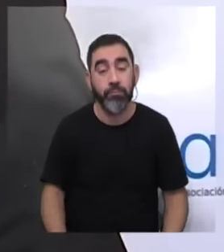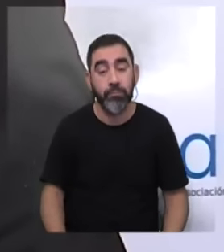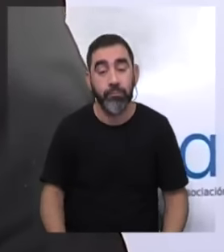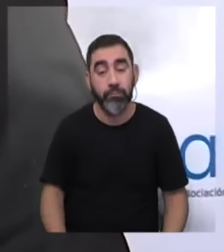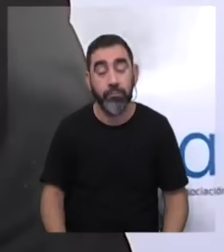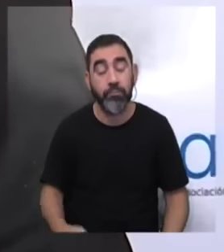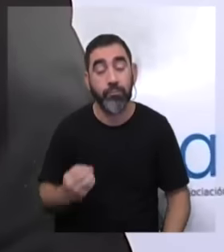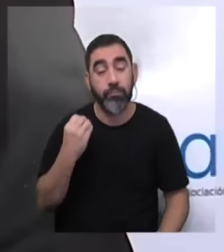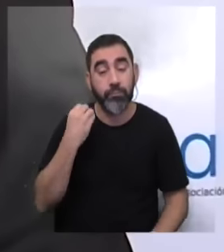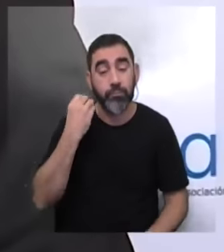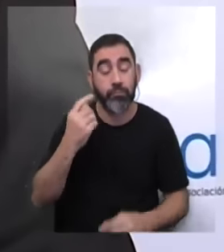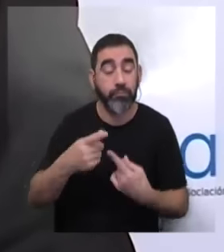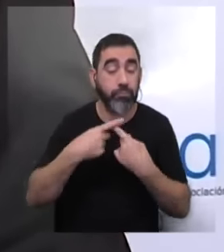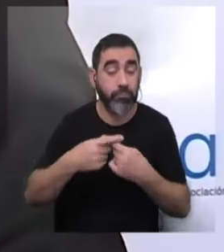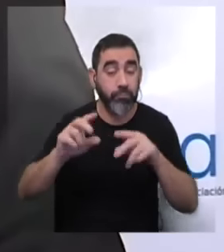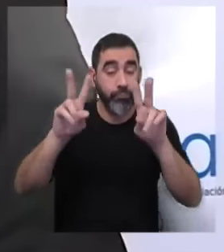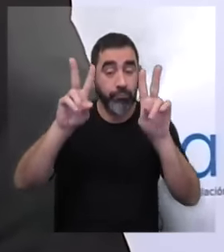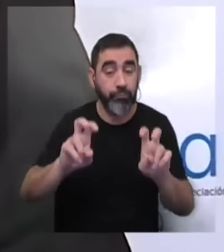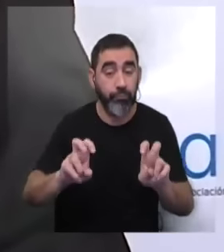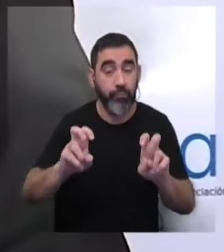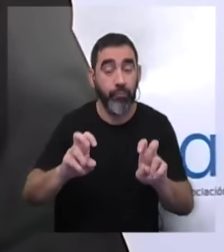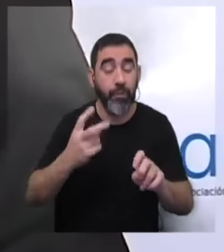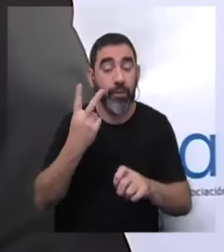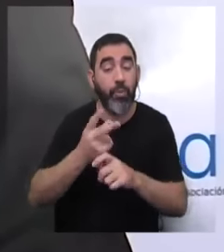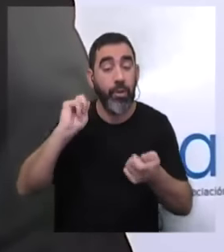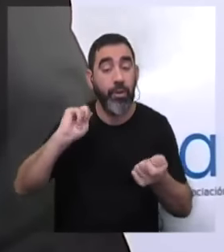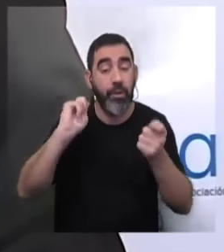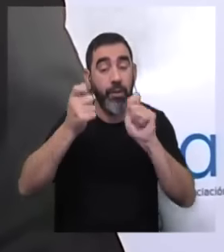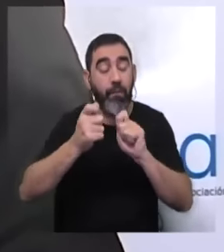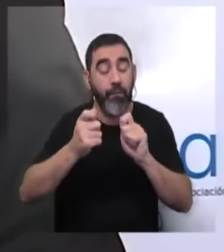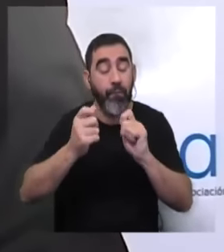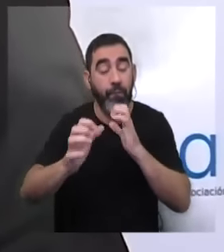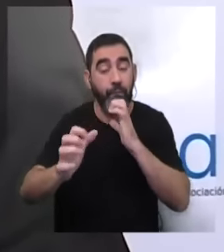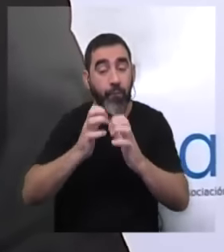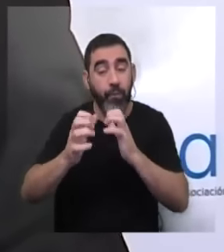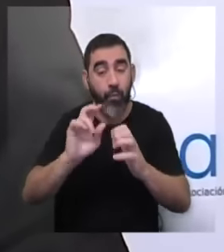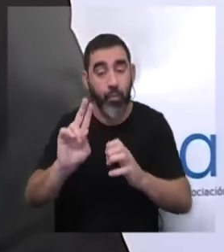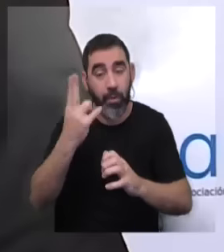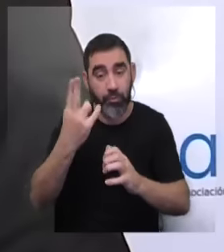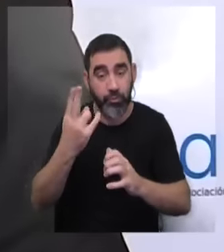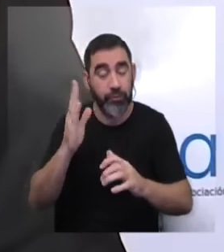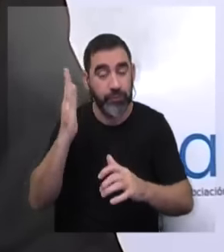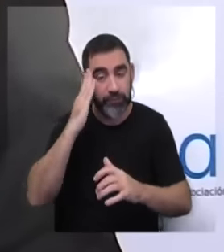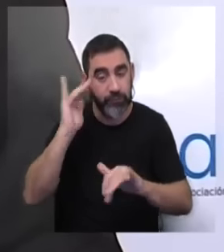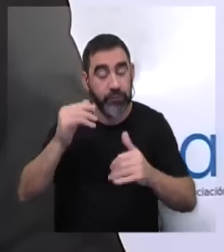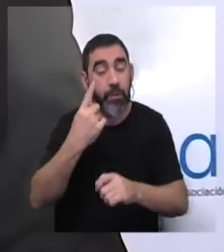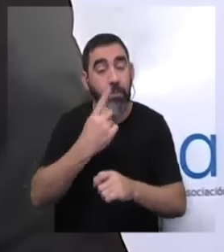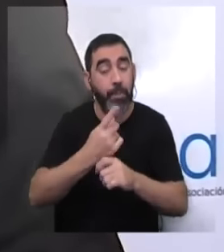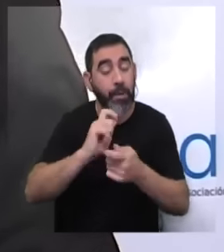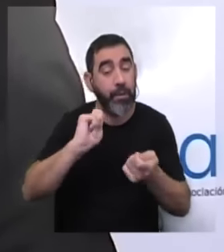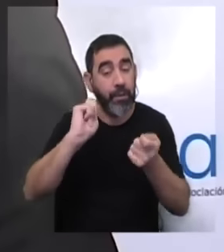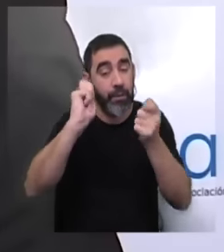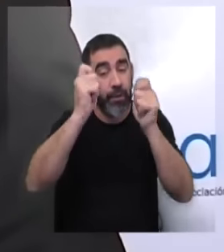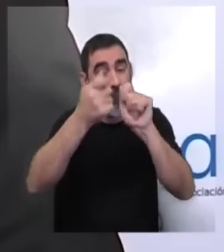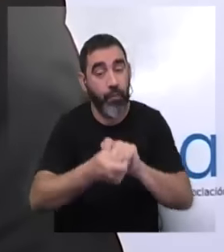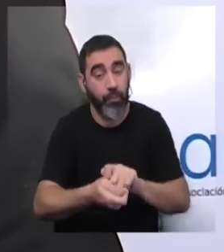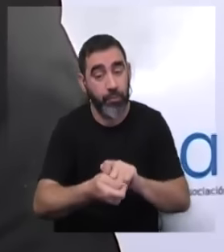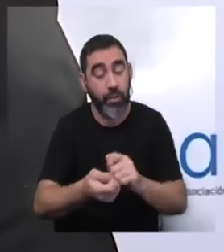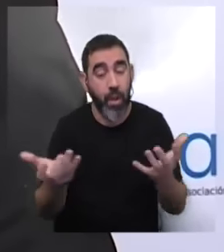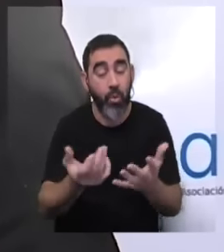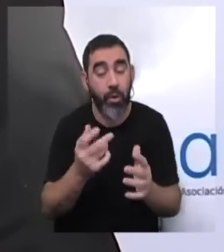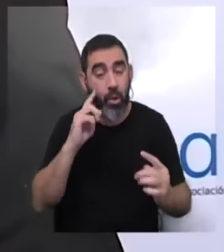pasar en el congreso es tratar los temas de laa trans energética que Uruguay está viviendo como ustedes saben nosotros ya pasamos por la primera transición energética y ahora